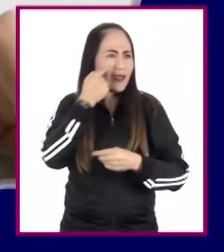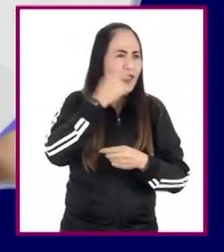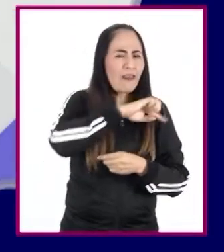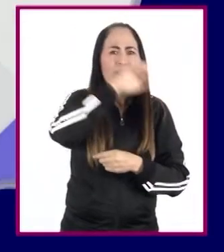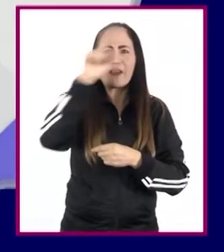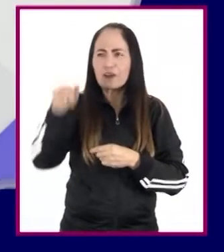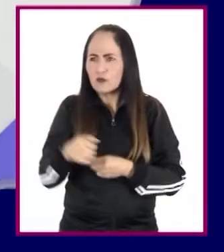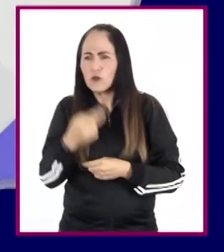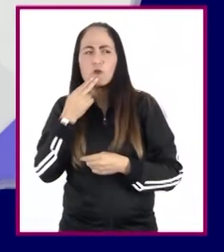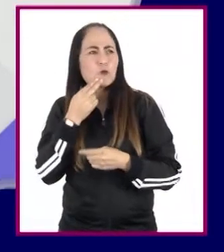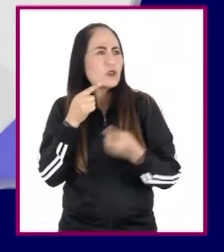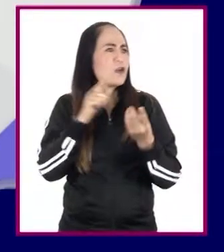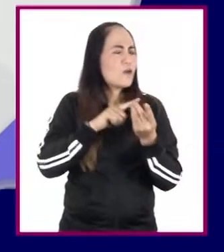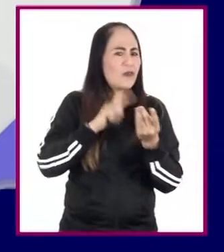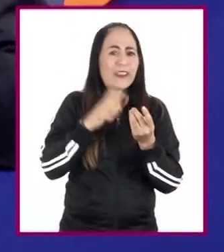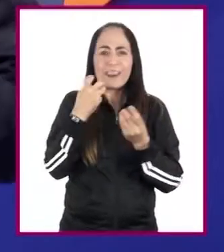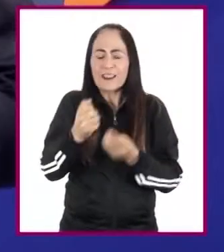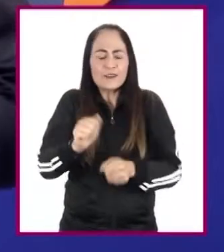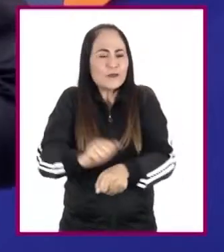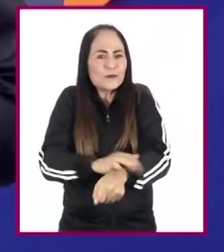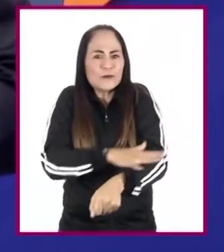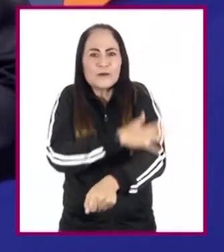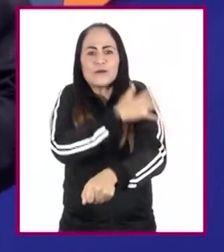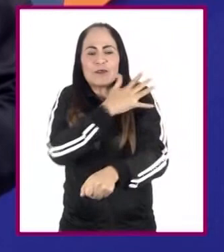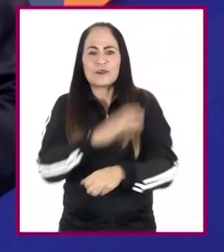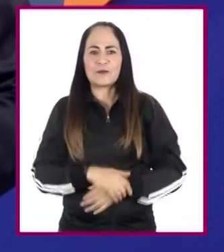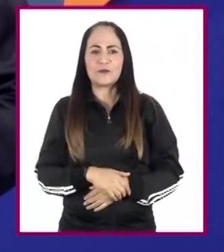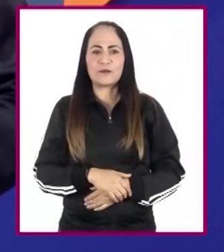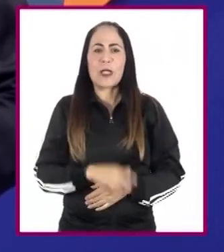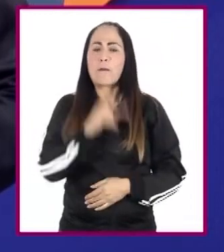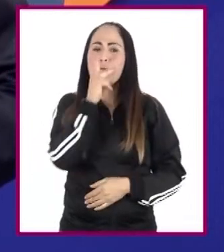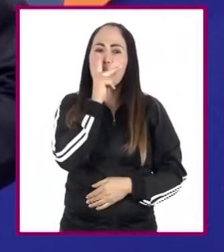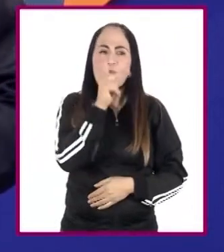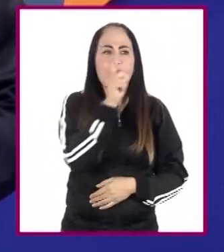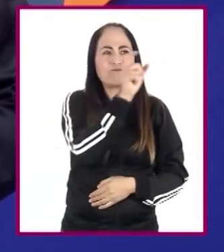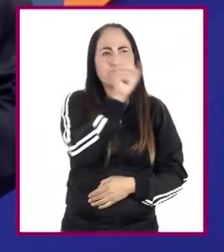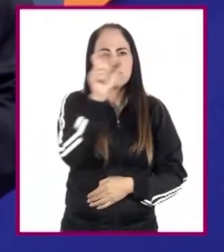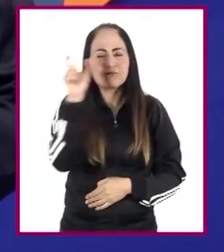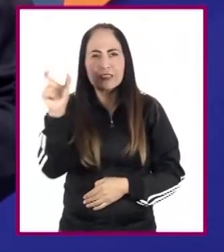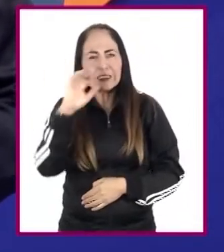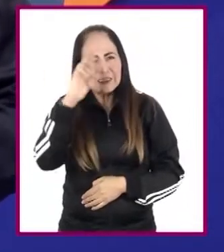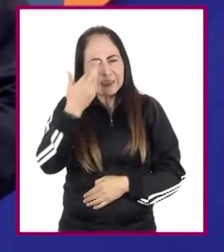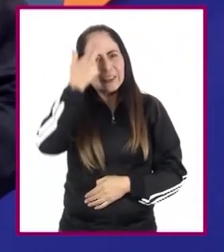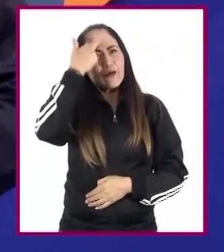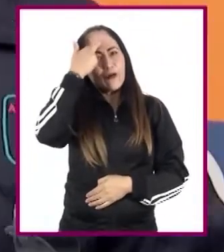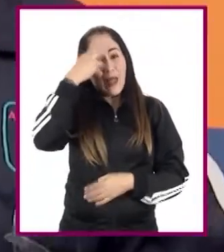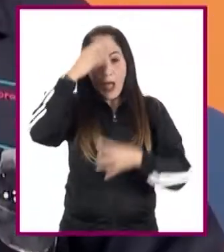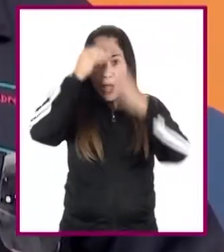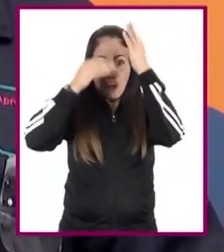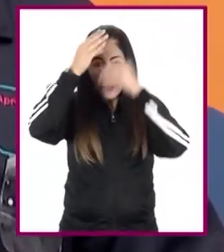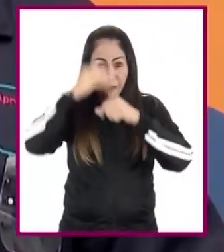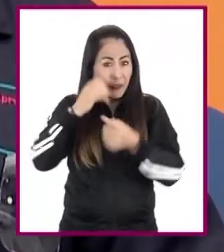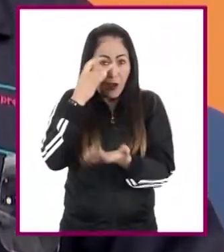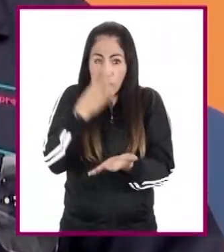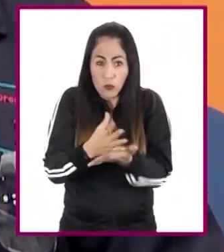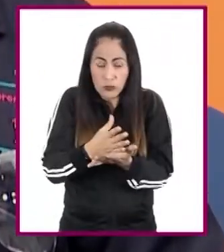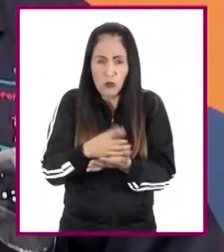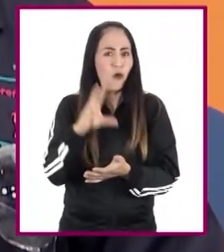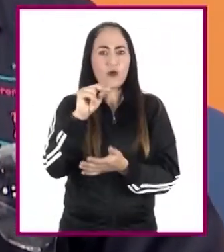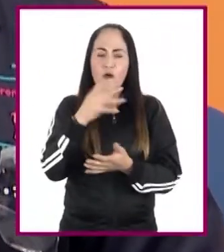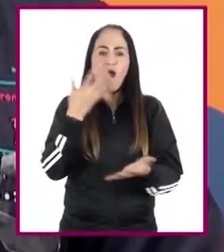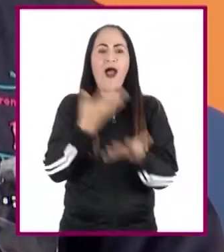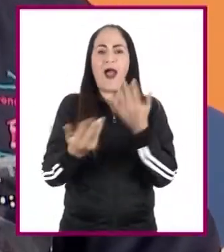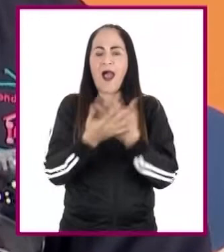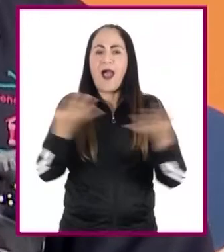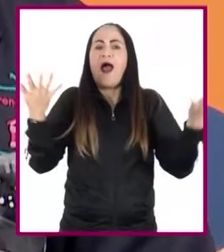eso me emocionó muchísimo. Esta frase nos recuerda la importancia no solo de adquirir conocimientos, sino de ponerlos en práctica,